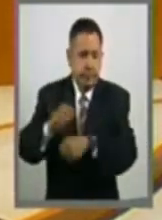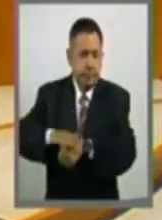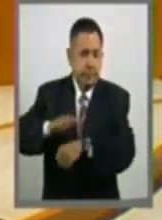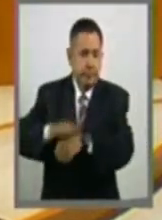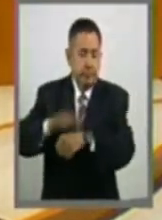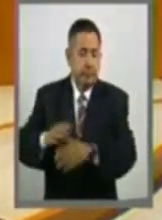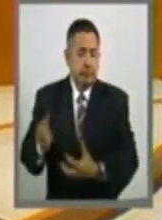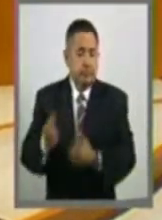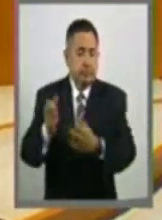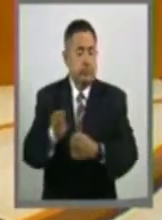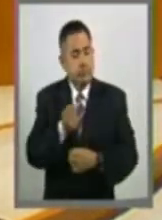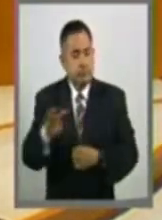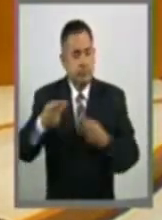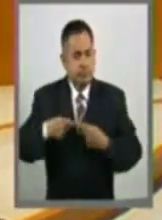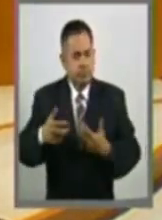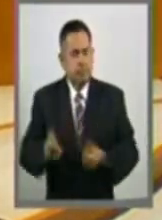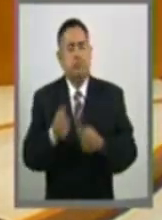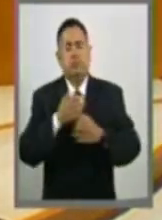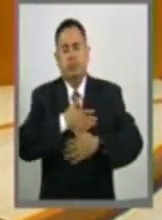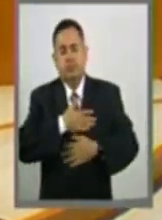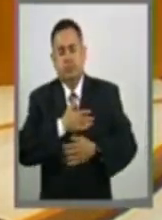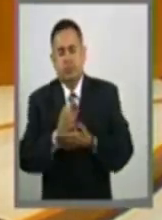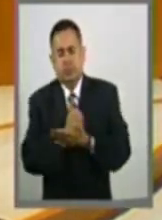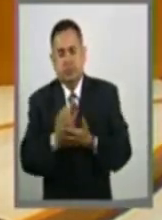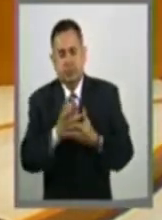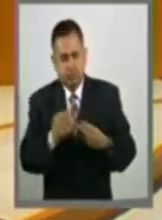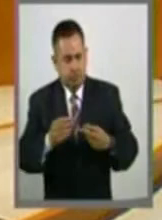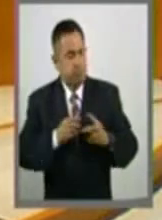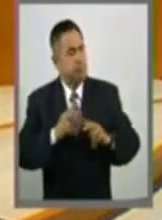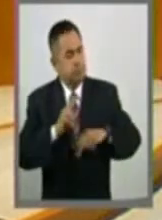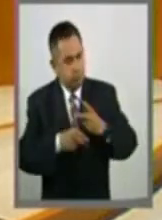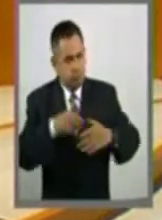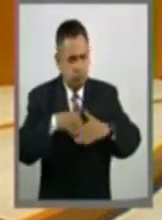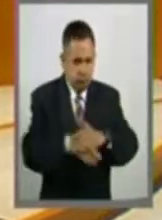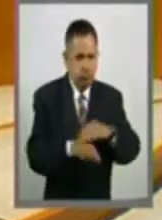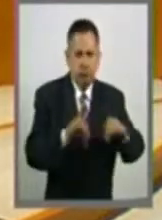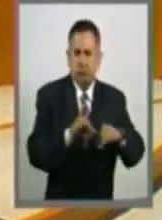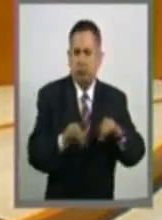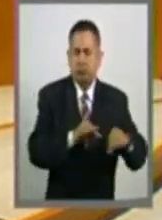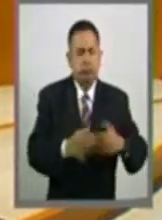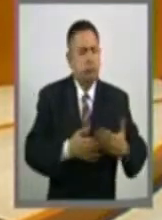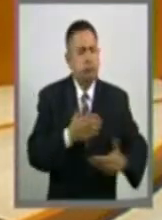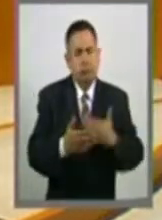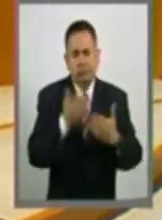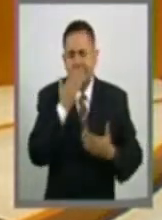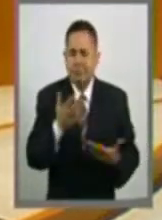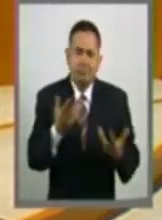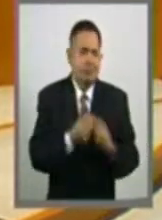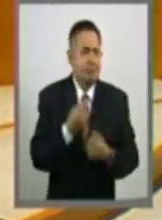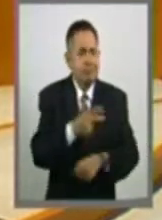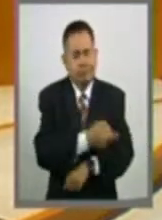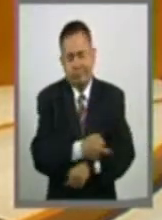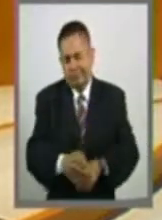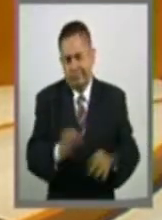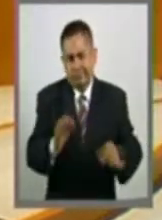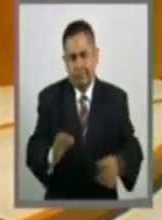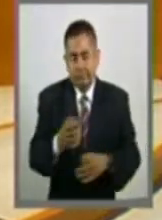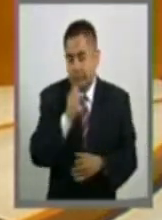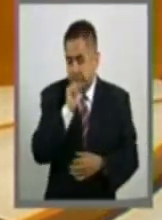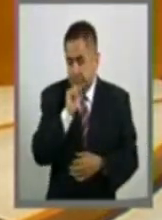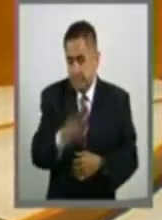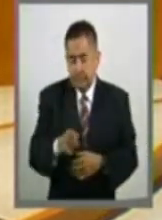de pacientes podrían arribar a una vida digna y productiva en bien de ellos mismos y sus familias. Y